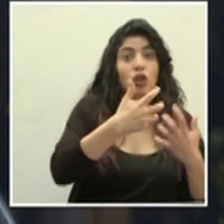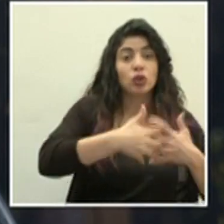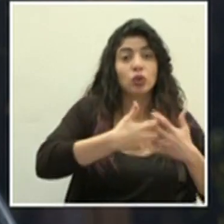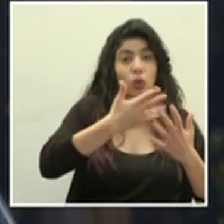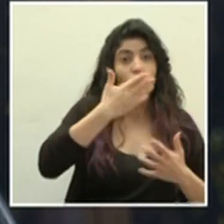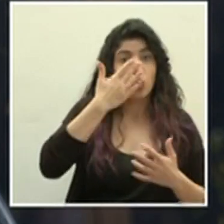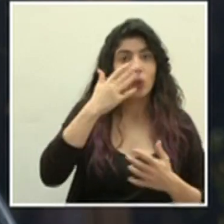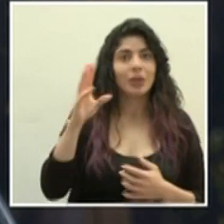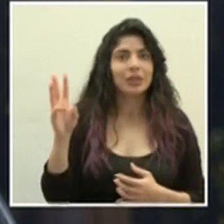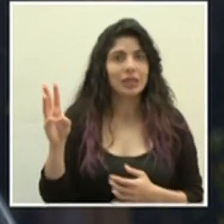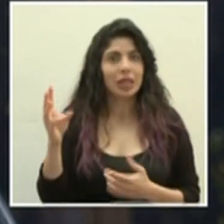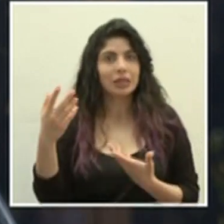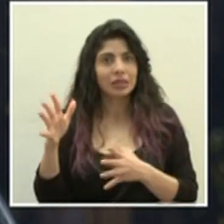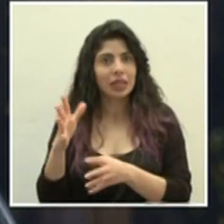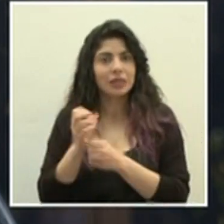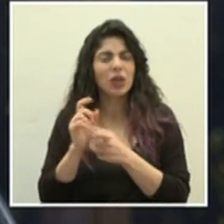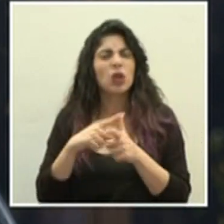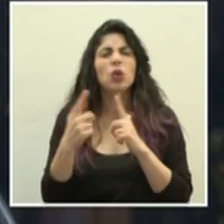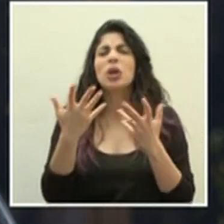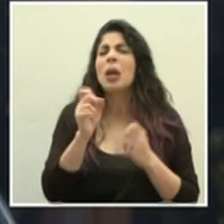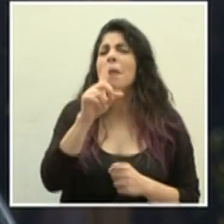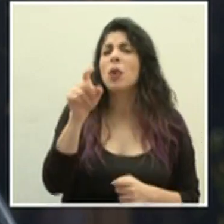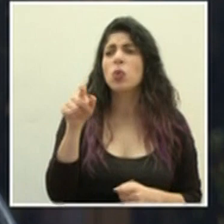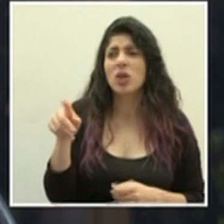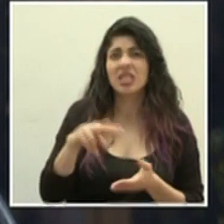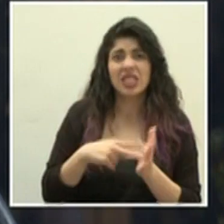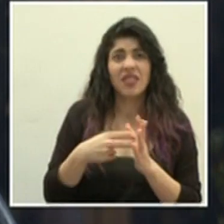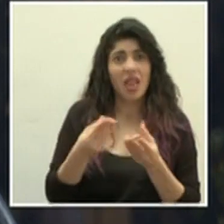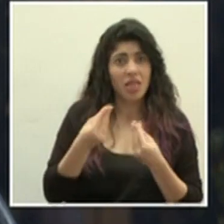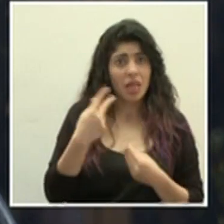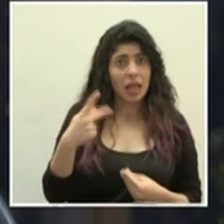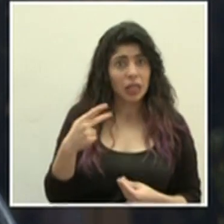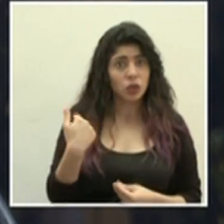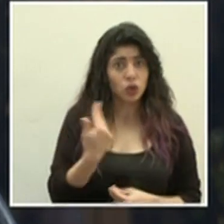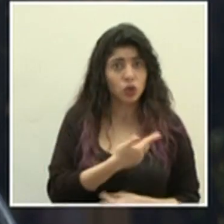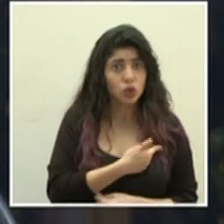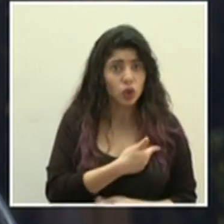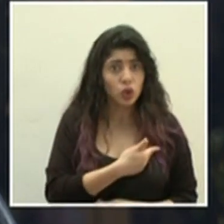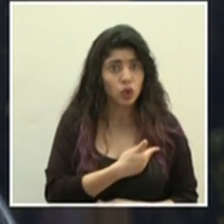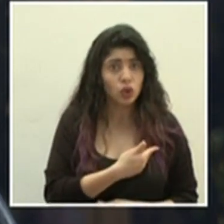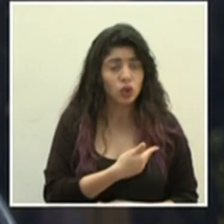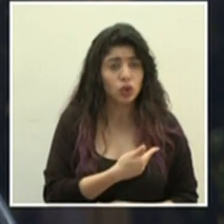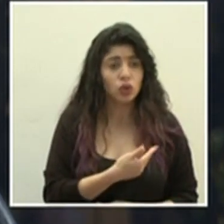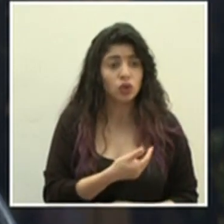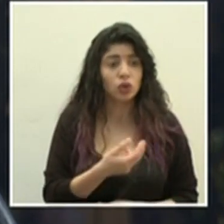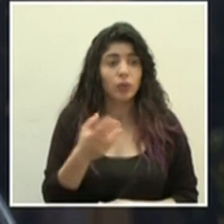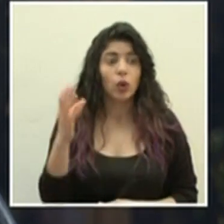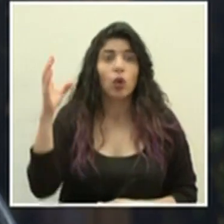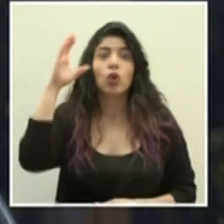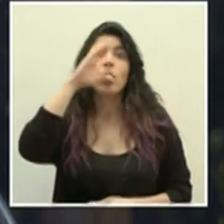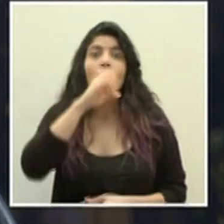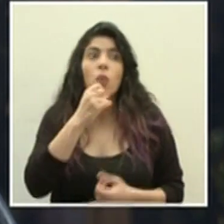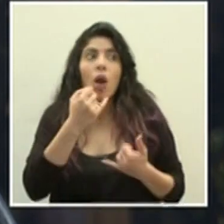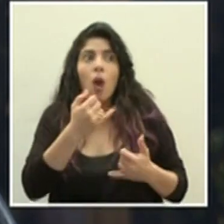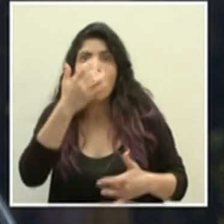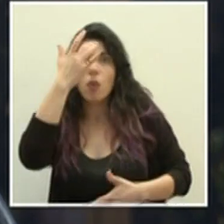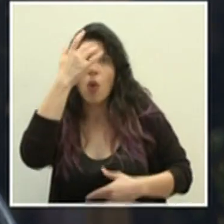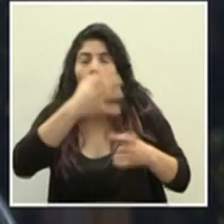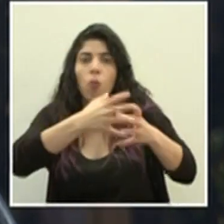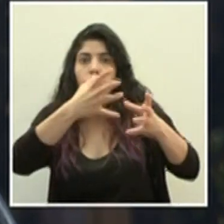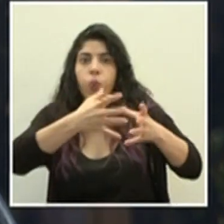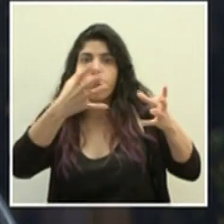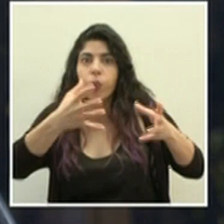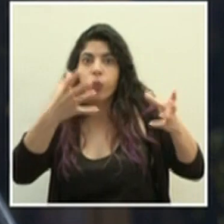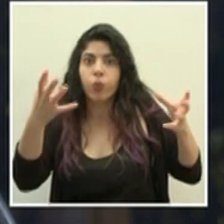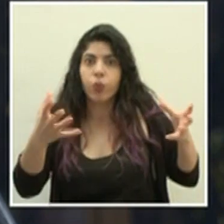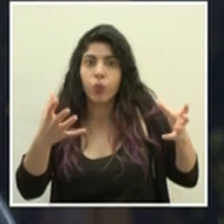han recibido. Entonces queremos consultar si esto nos pone en riesgo, don Daniel, si tomando en consideración el aumento de casos que ha habido estos